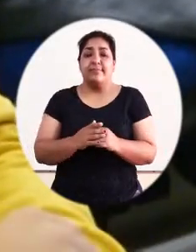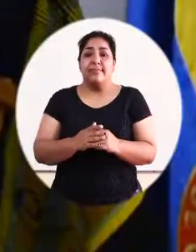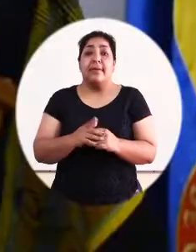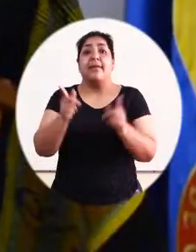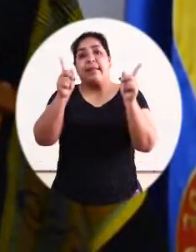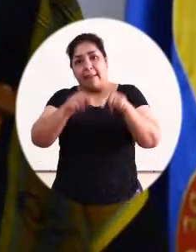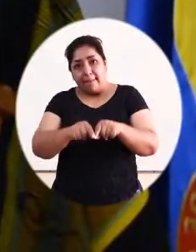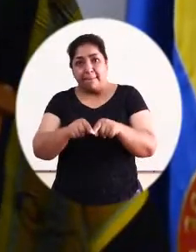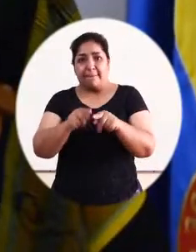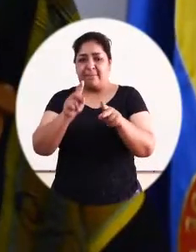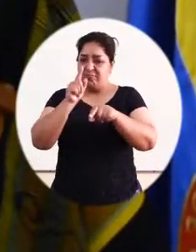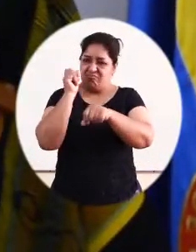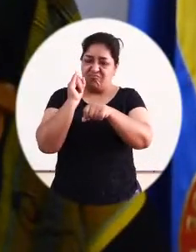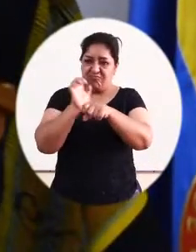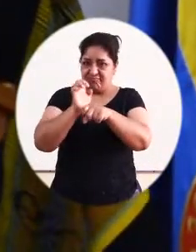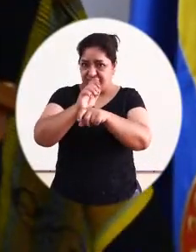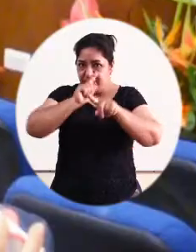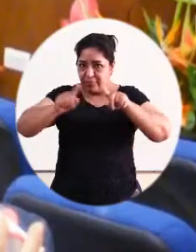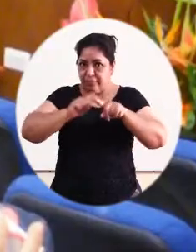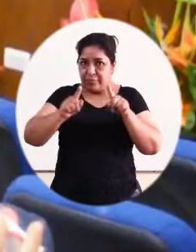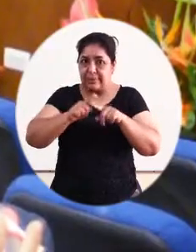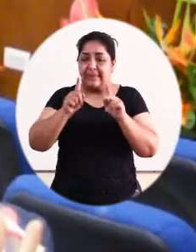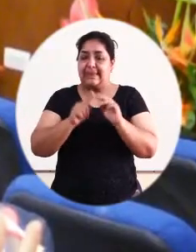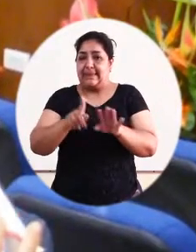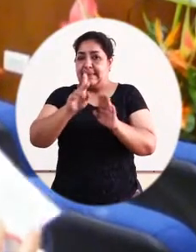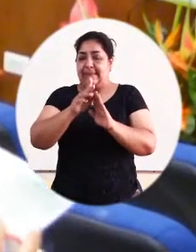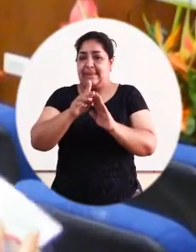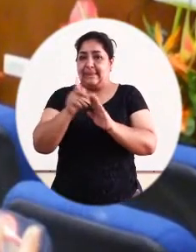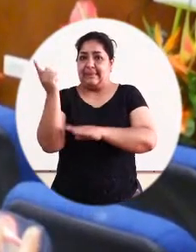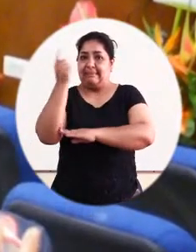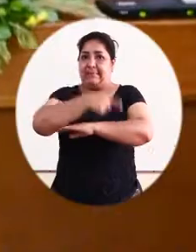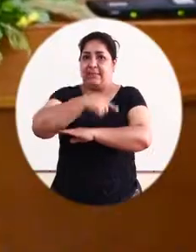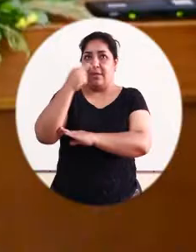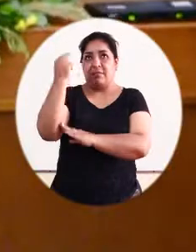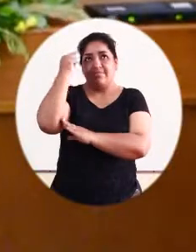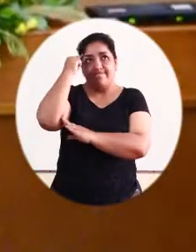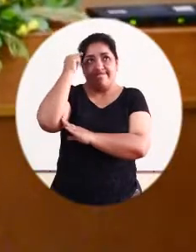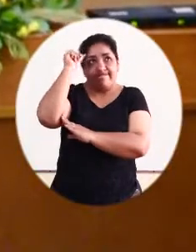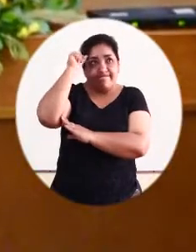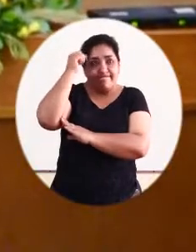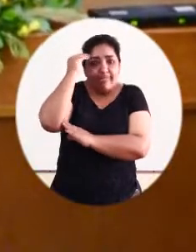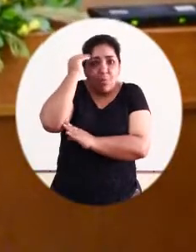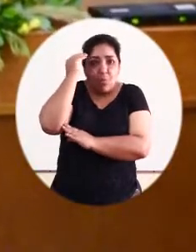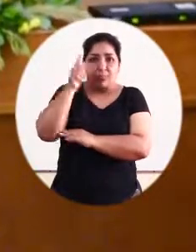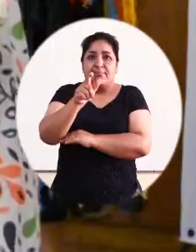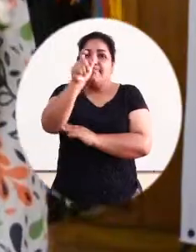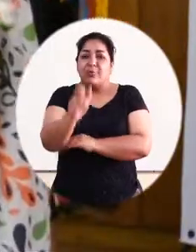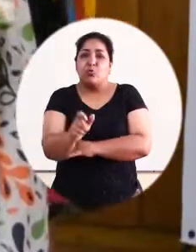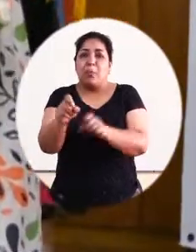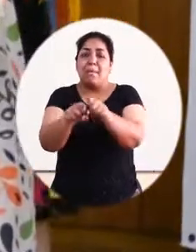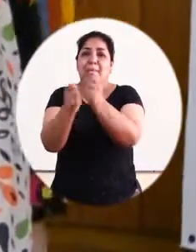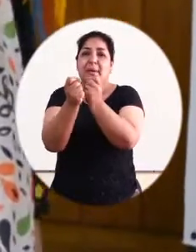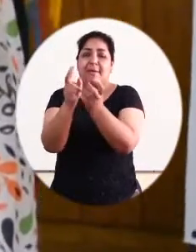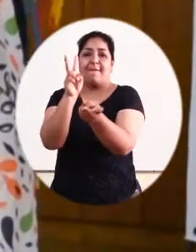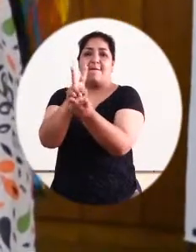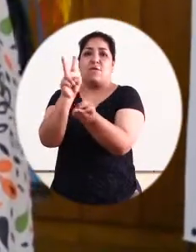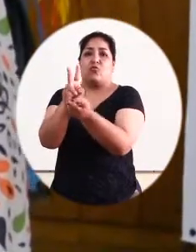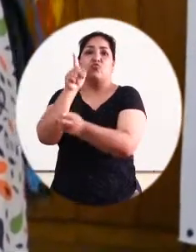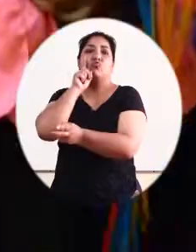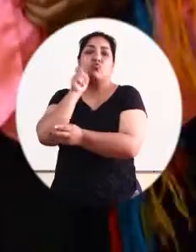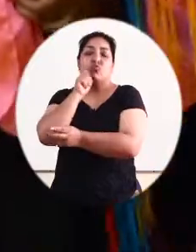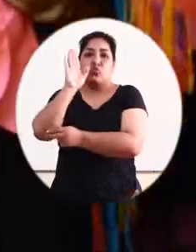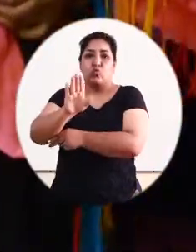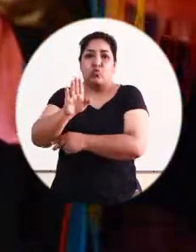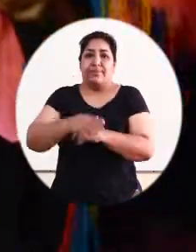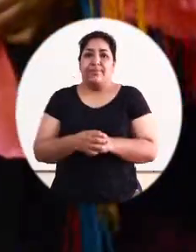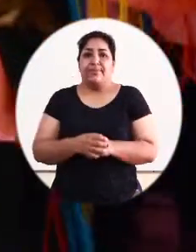entre otras entidades hicieron una sentida conmemoración por la dignidad de las mujeres víctimas de violencia sexual en el